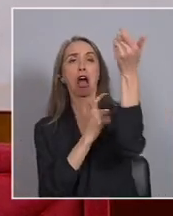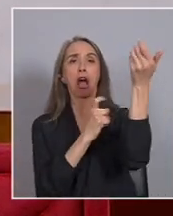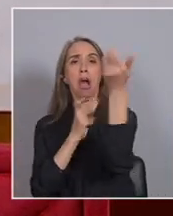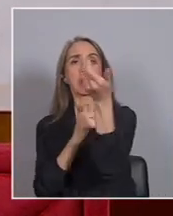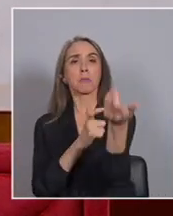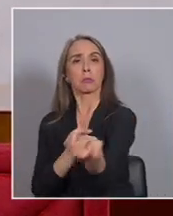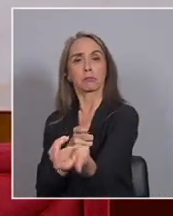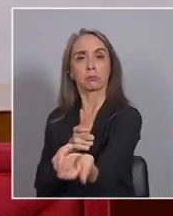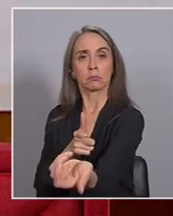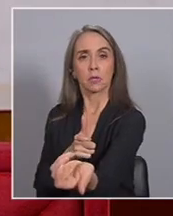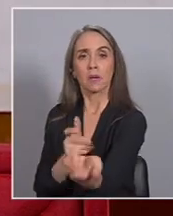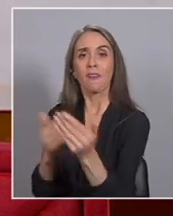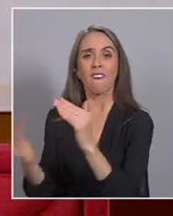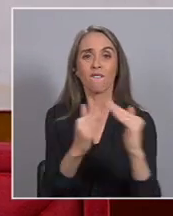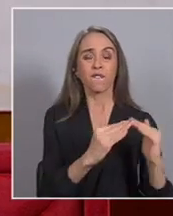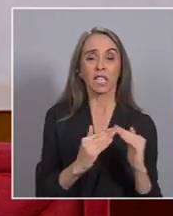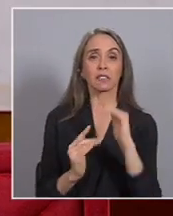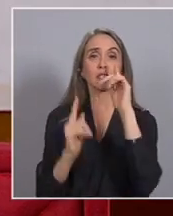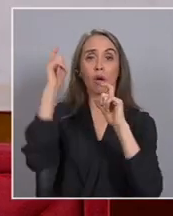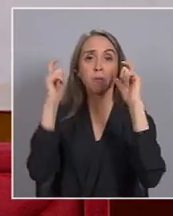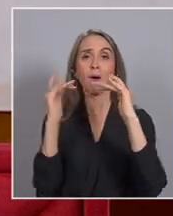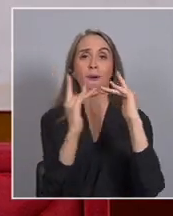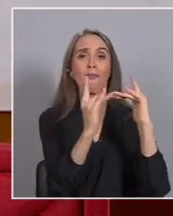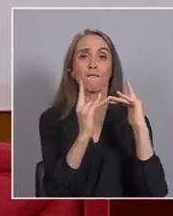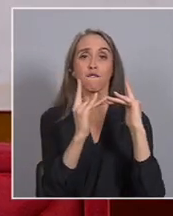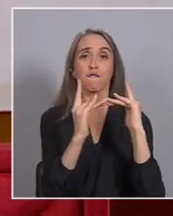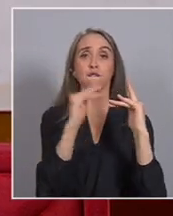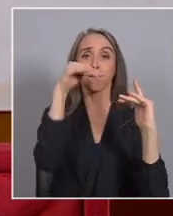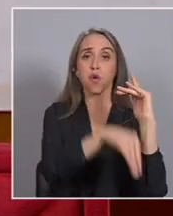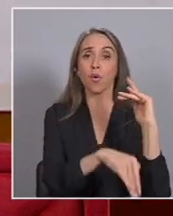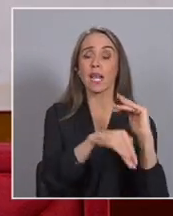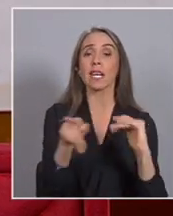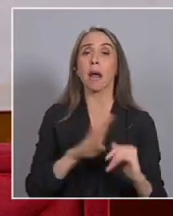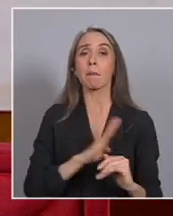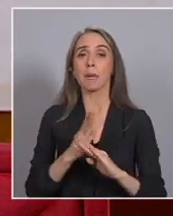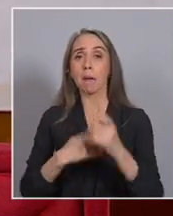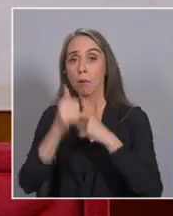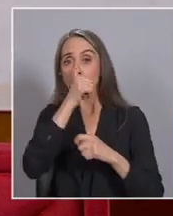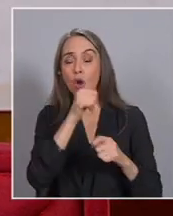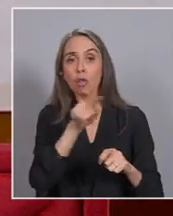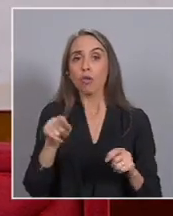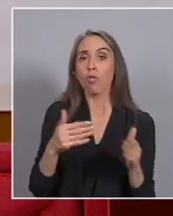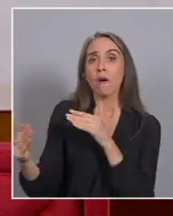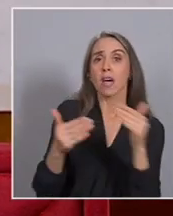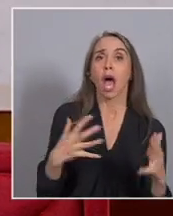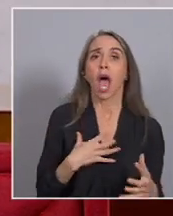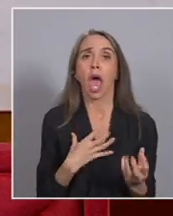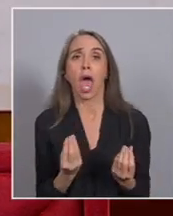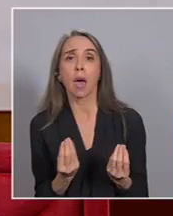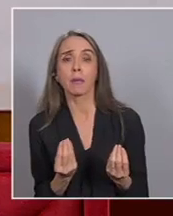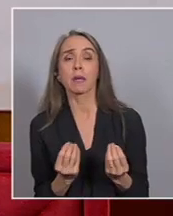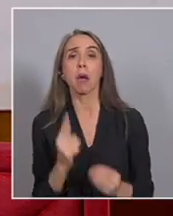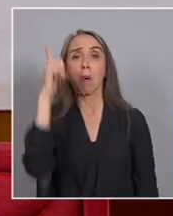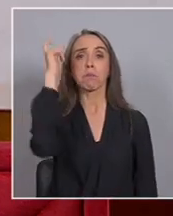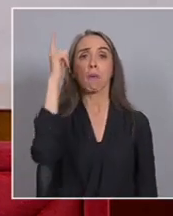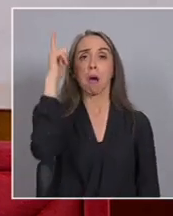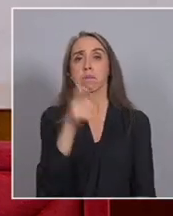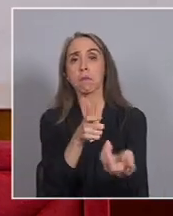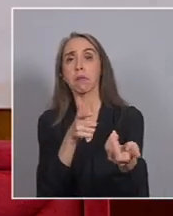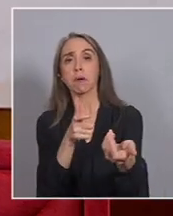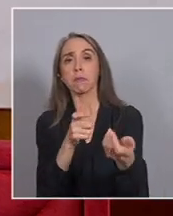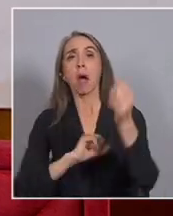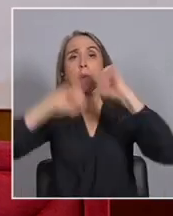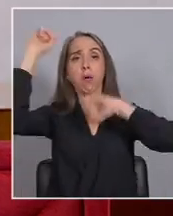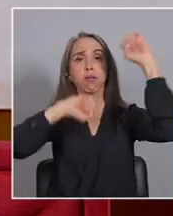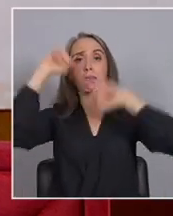y de intimidar a los vecinos cuando se realizan funerales de los integrantes de sus bandas. Los balazos, los